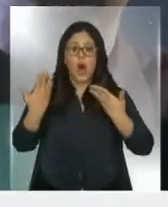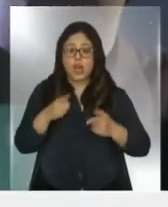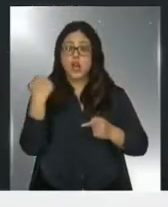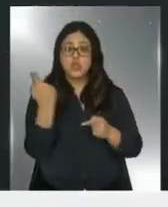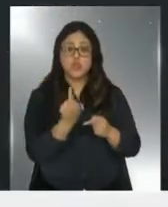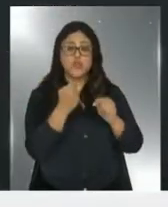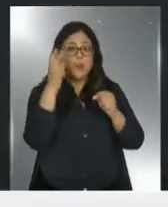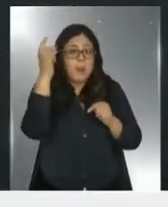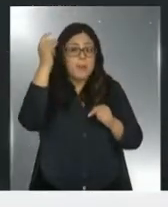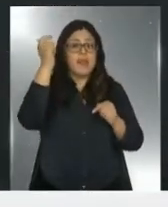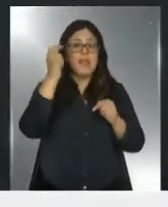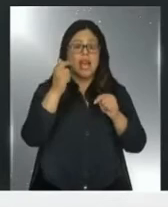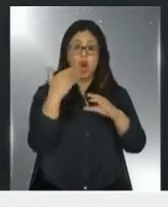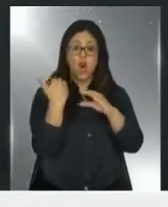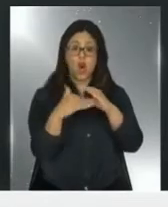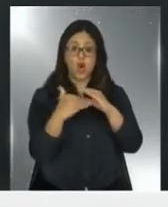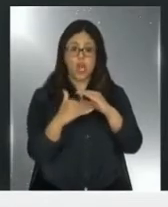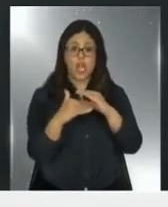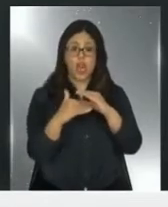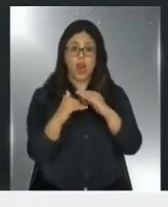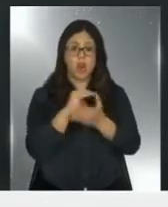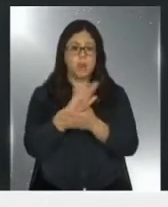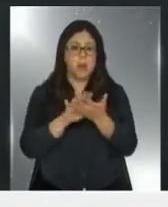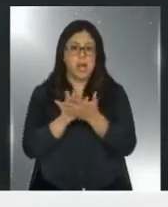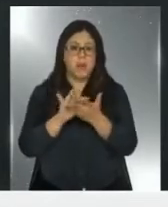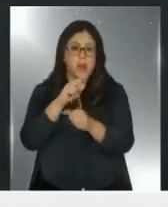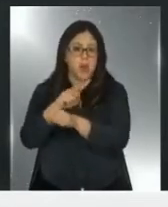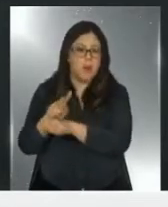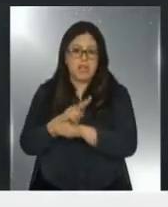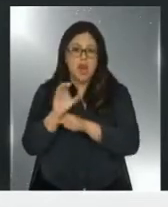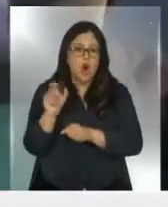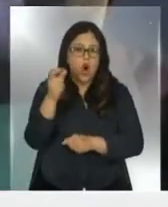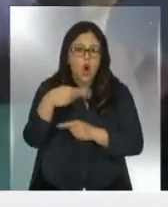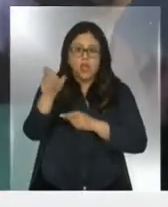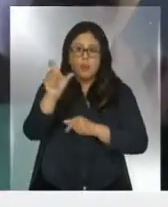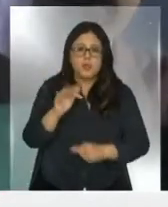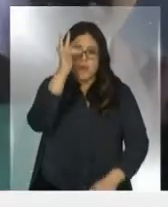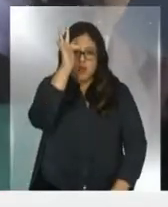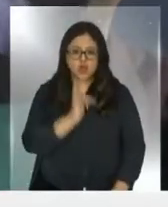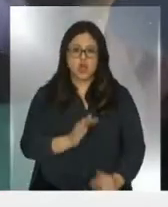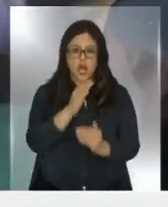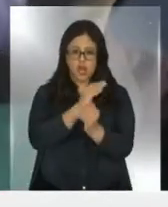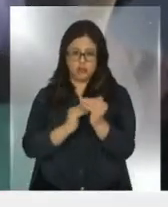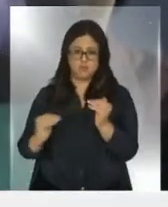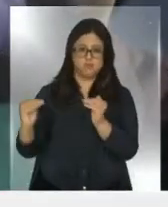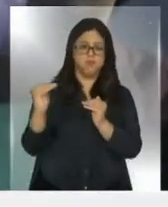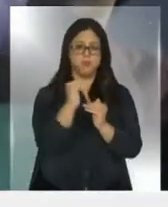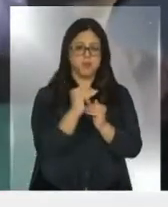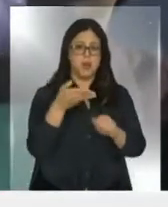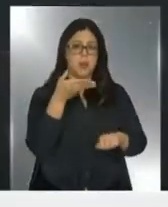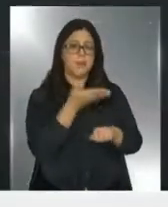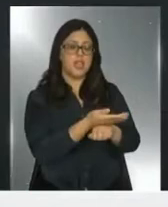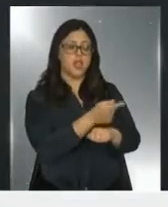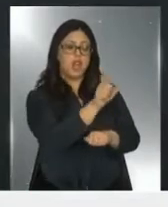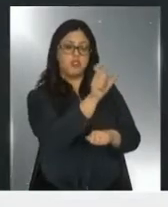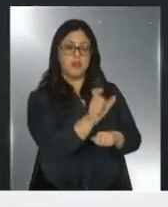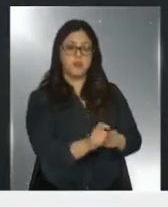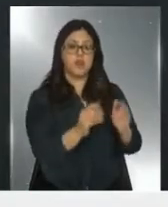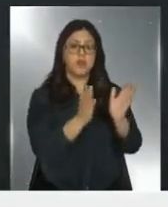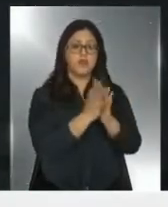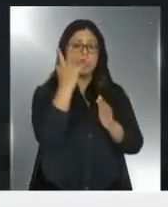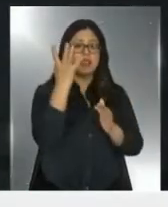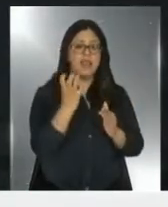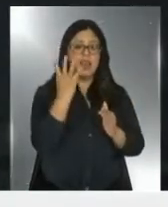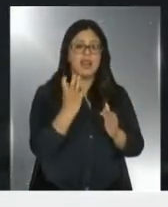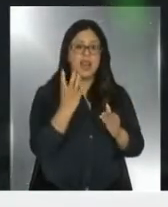correo que parezca venir de un administrador o algún tipo de funcionario de alto nivel, pidiéndole a un usuario que descargue una